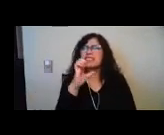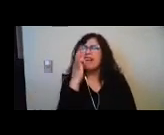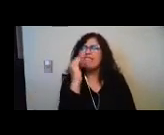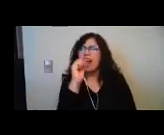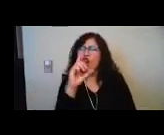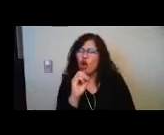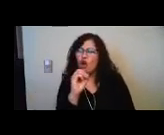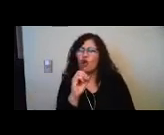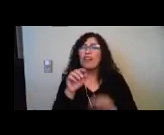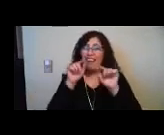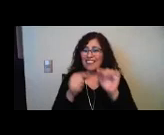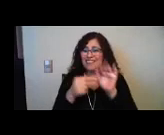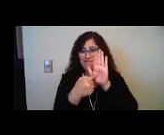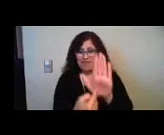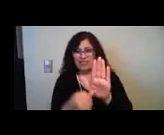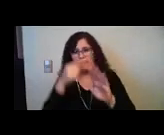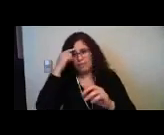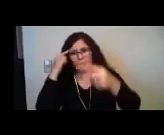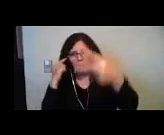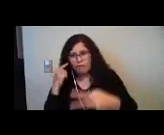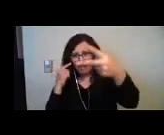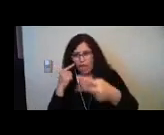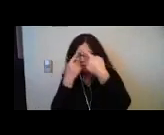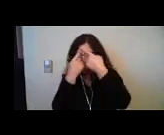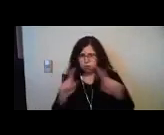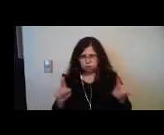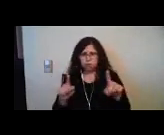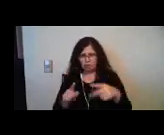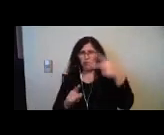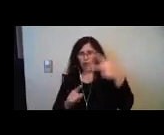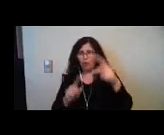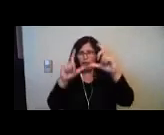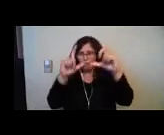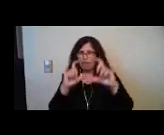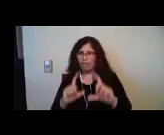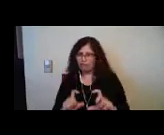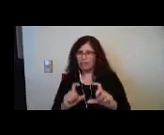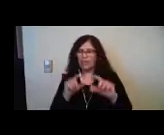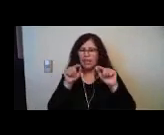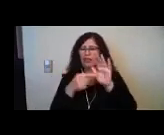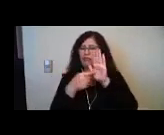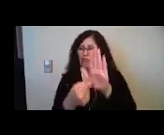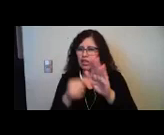dimensionar ya la diferencia significativa en relación a las células que